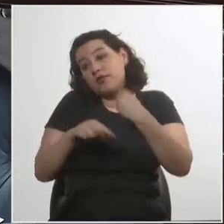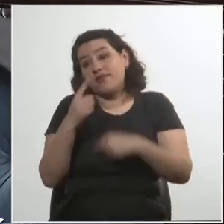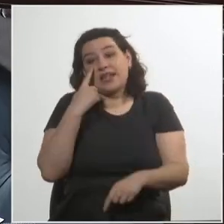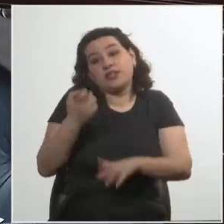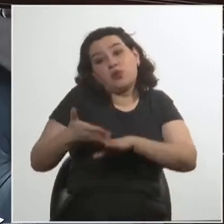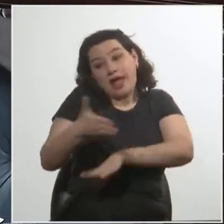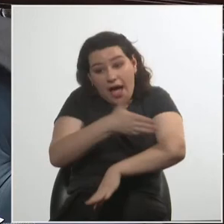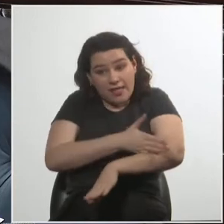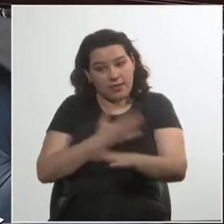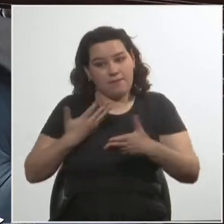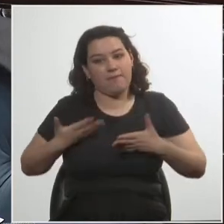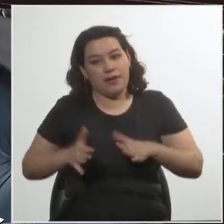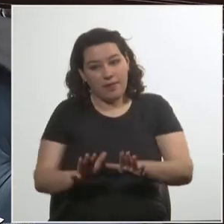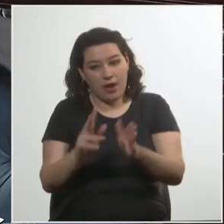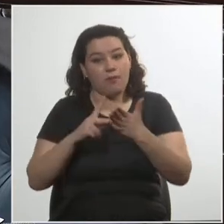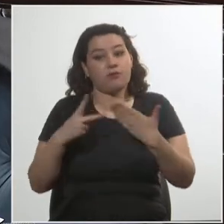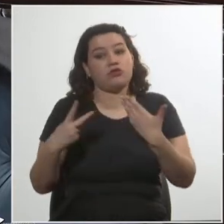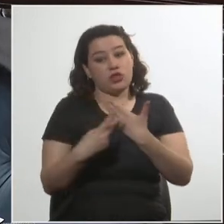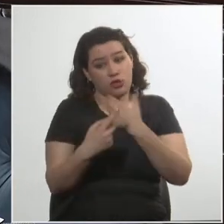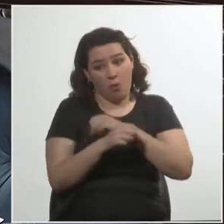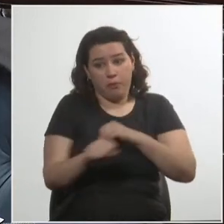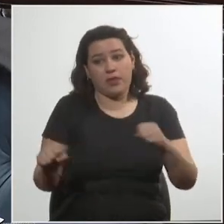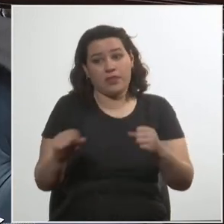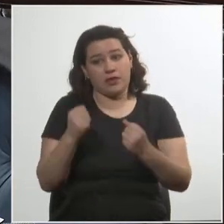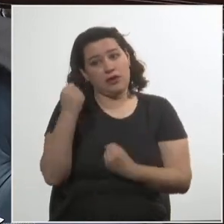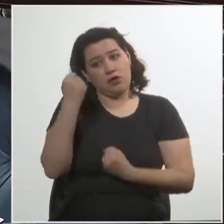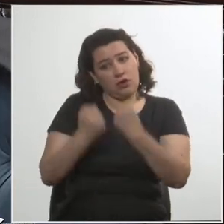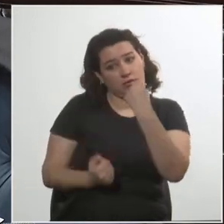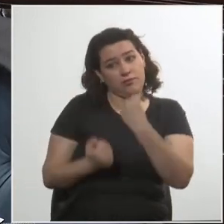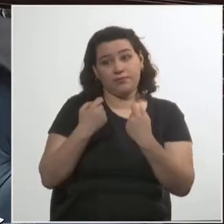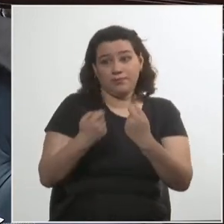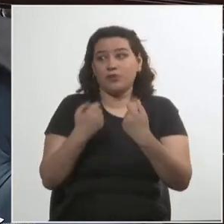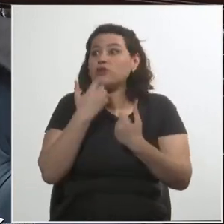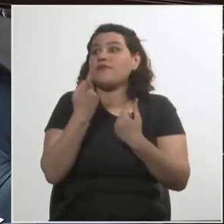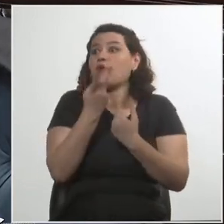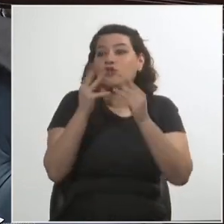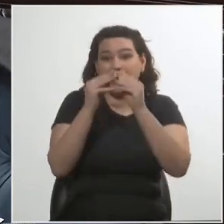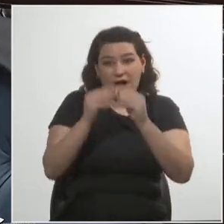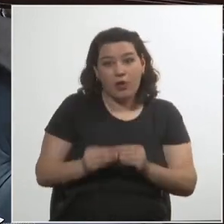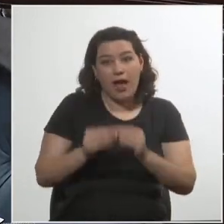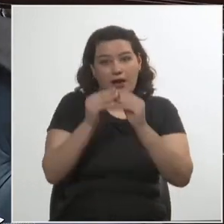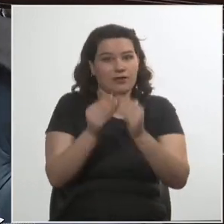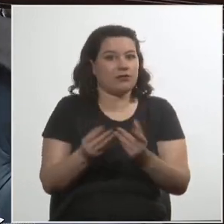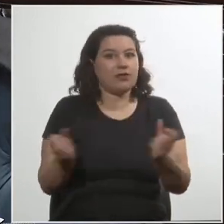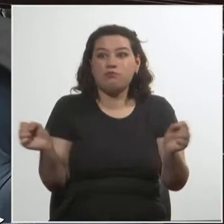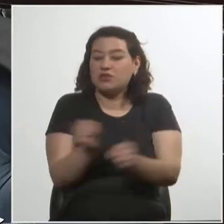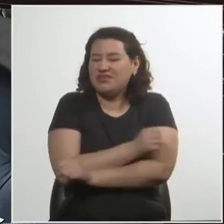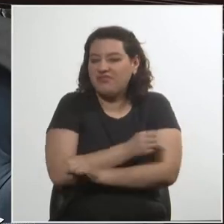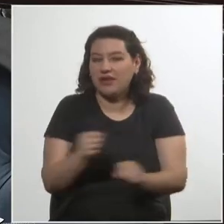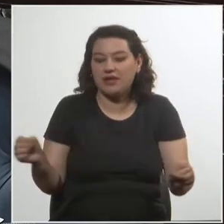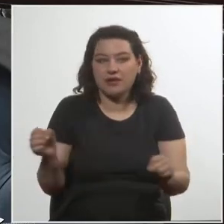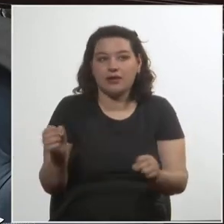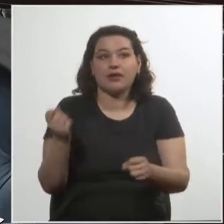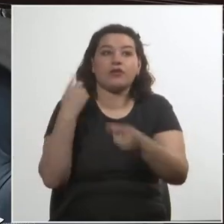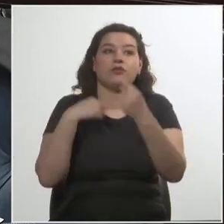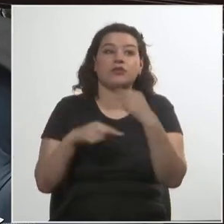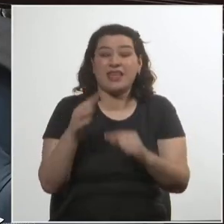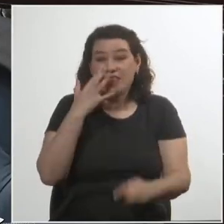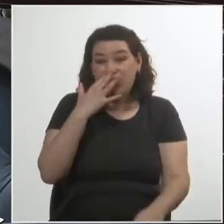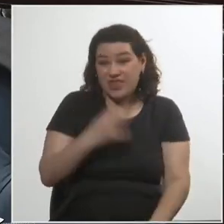impacto económico de un proyecto de estas características es absolutamente incalculable no es medible entonces